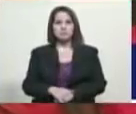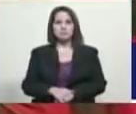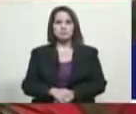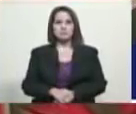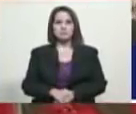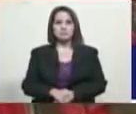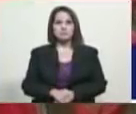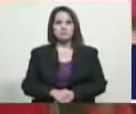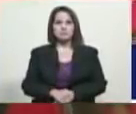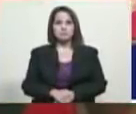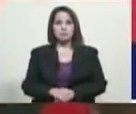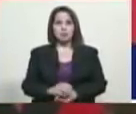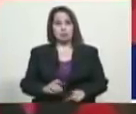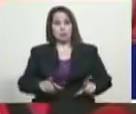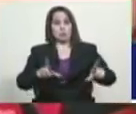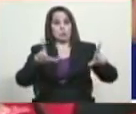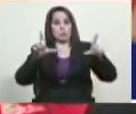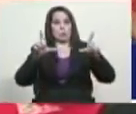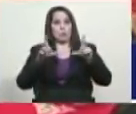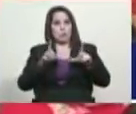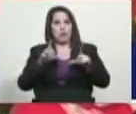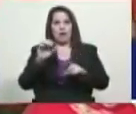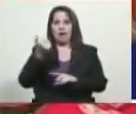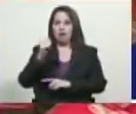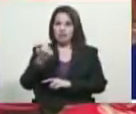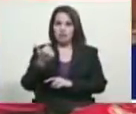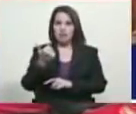Yo le entregué el título a 10 compatriotas.